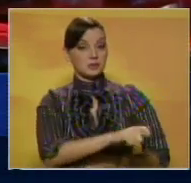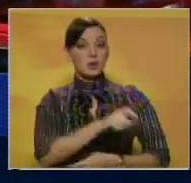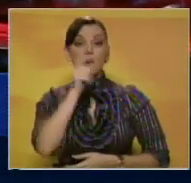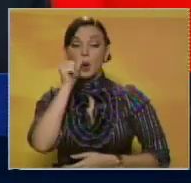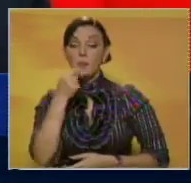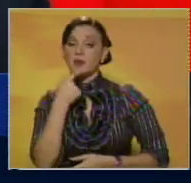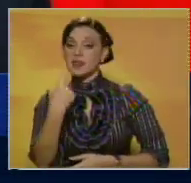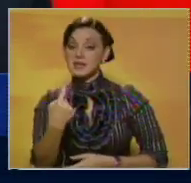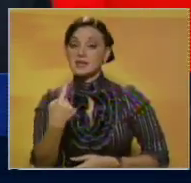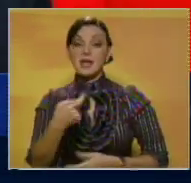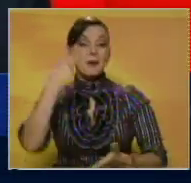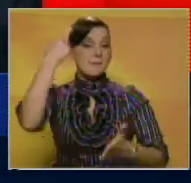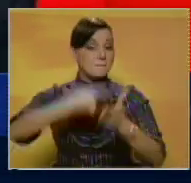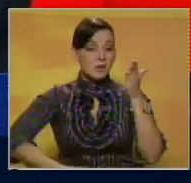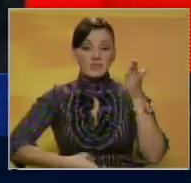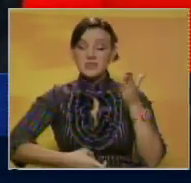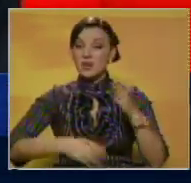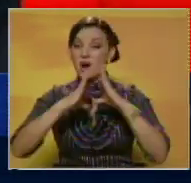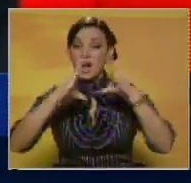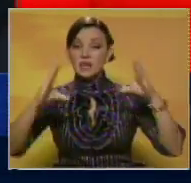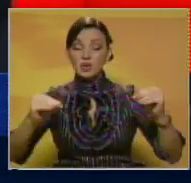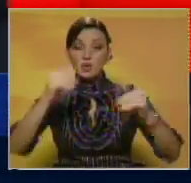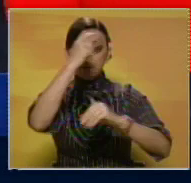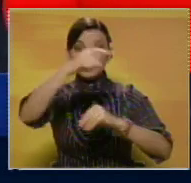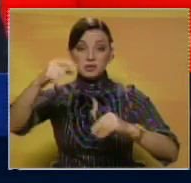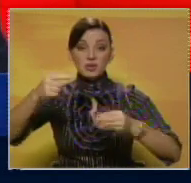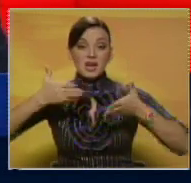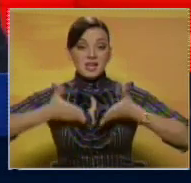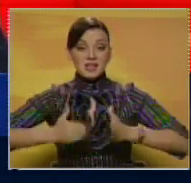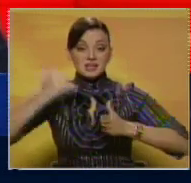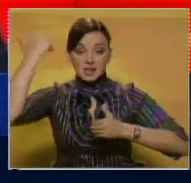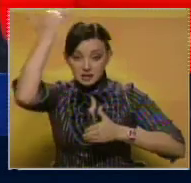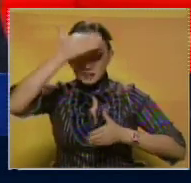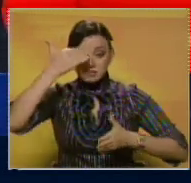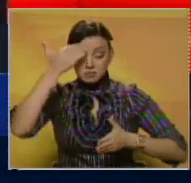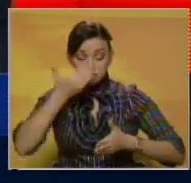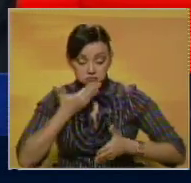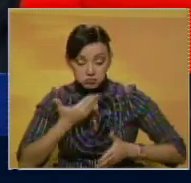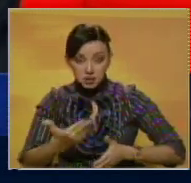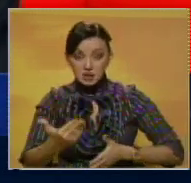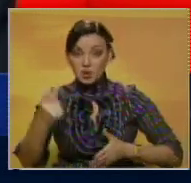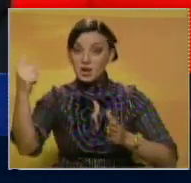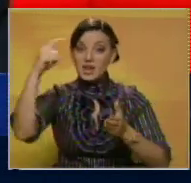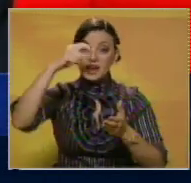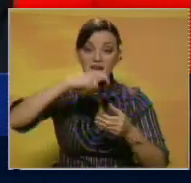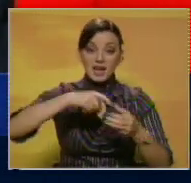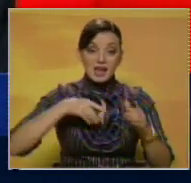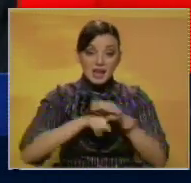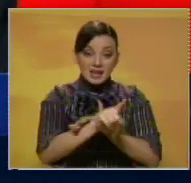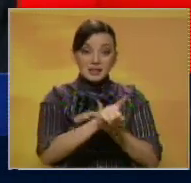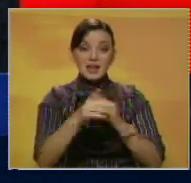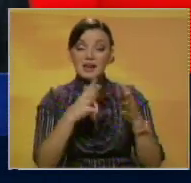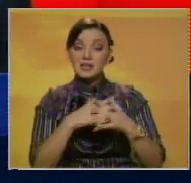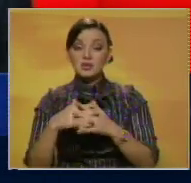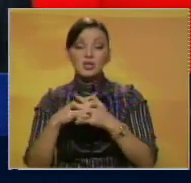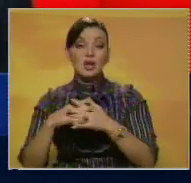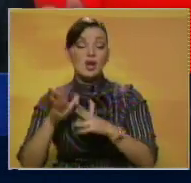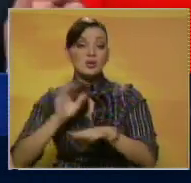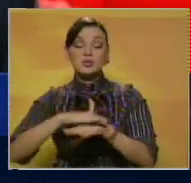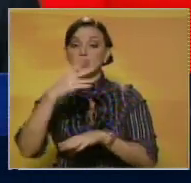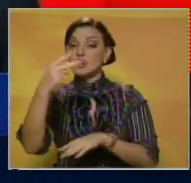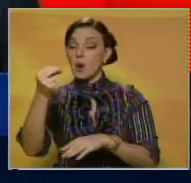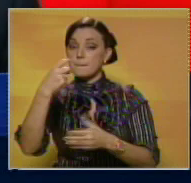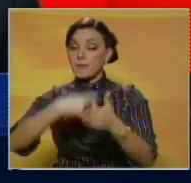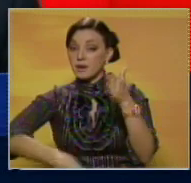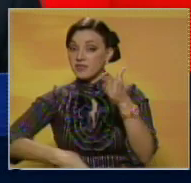la prohibición indefinida a todos los musulmanes de ingresar a suelo estadounidense para acabar con los ataques terroristas e insistió en